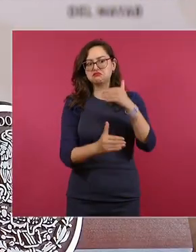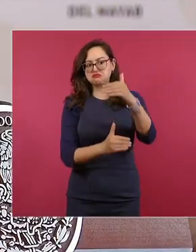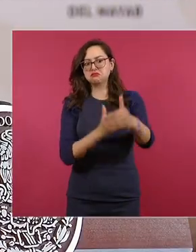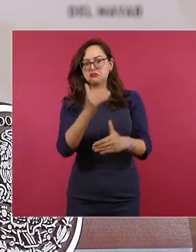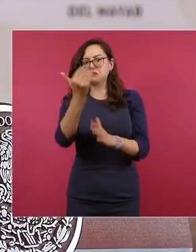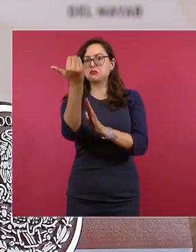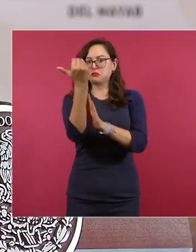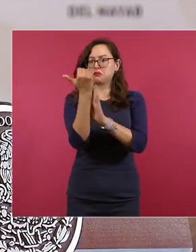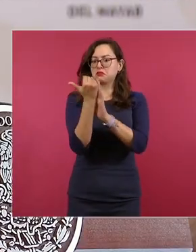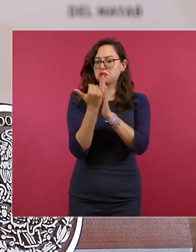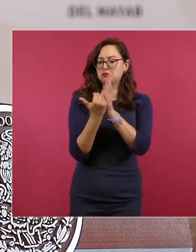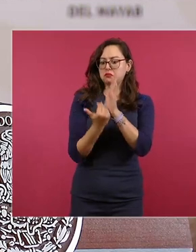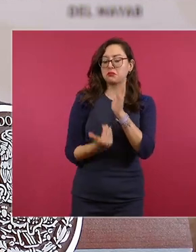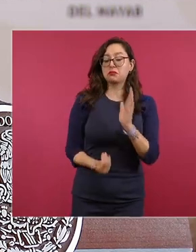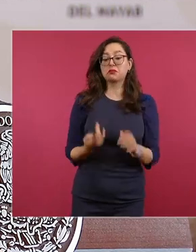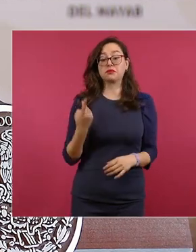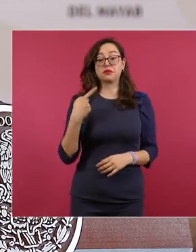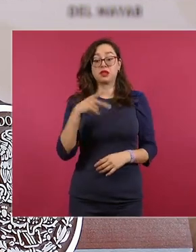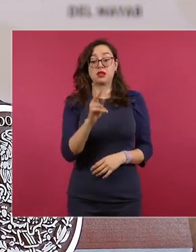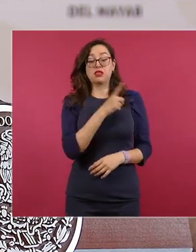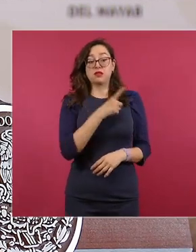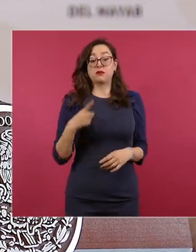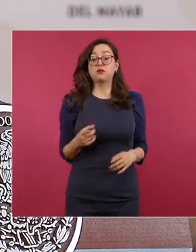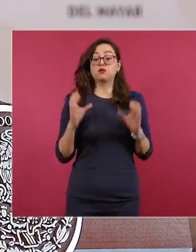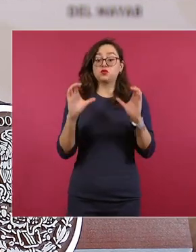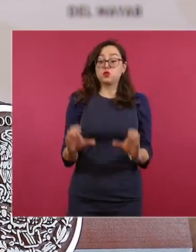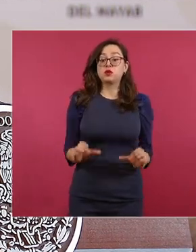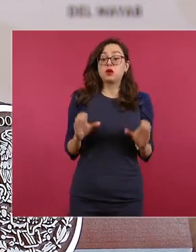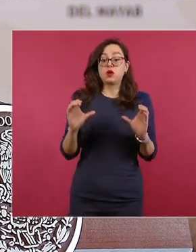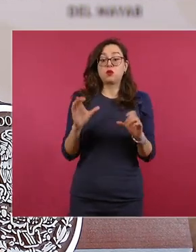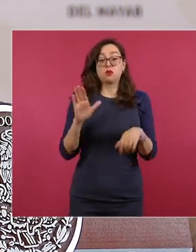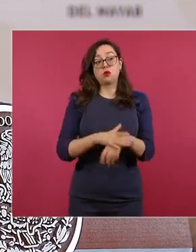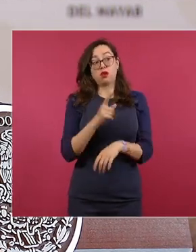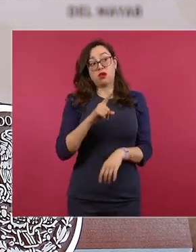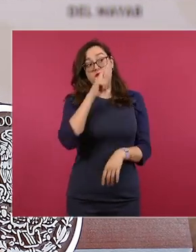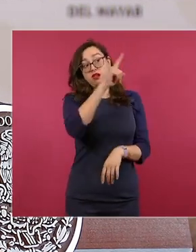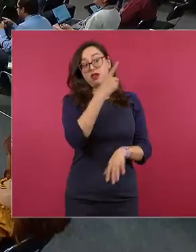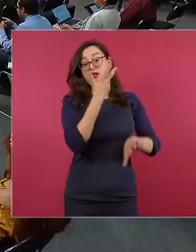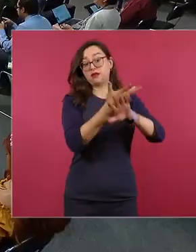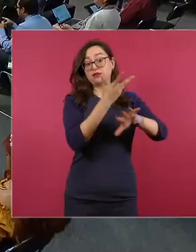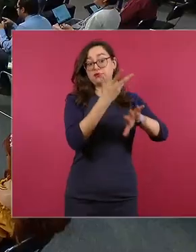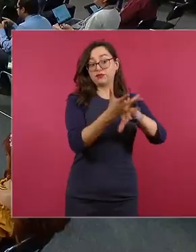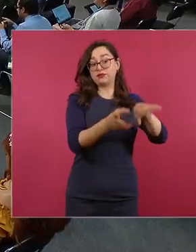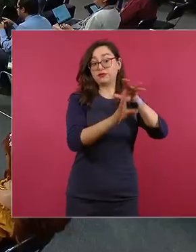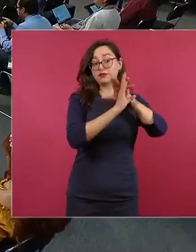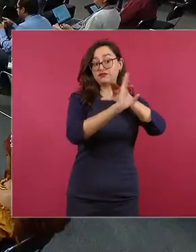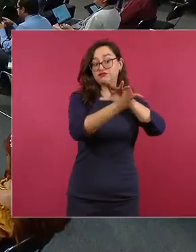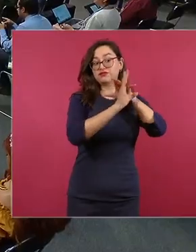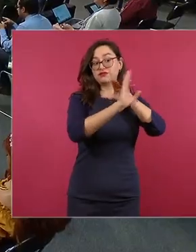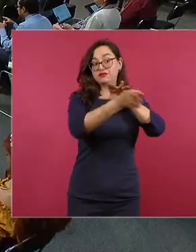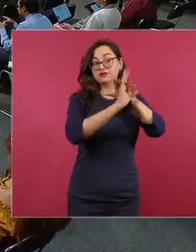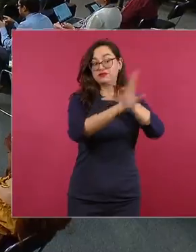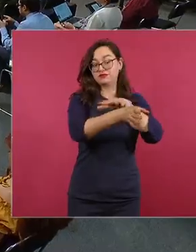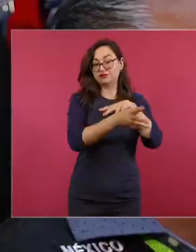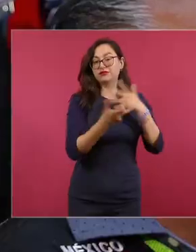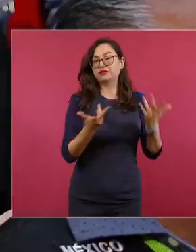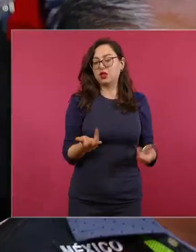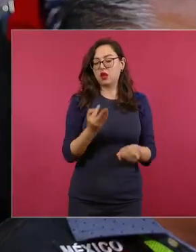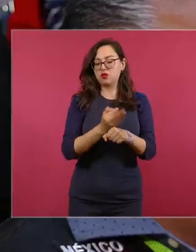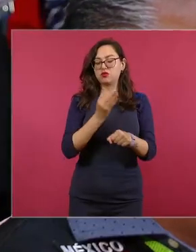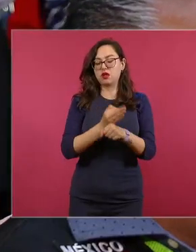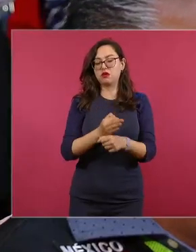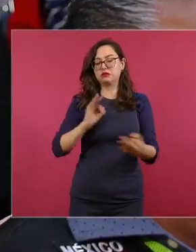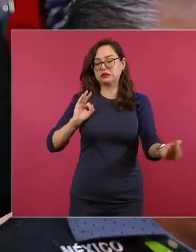de ahí nada más estoy escuchando. Bueno, pero el problema migratorio y el aumento de los migrantes viajando en